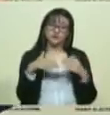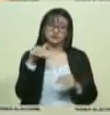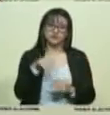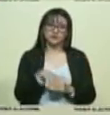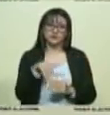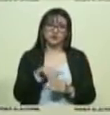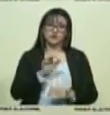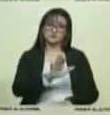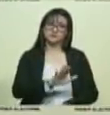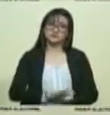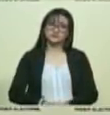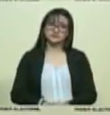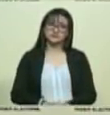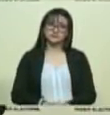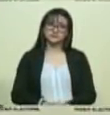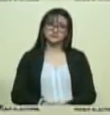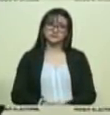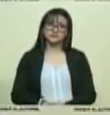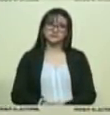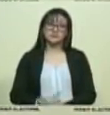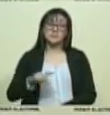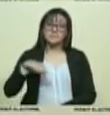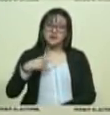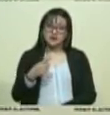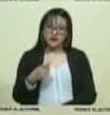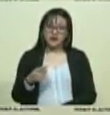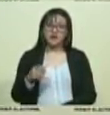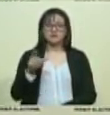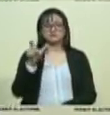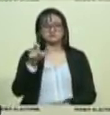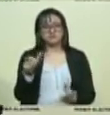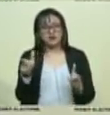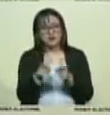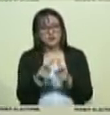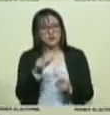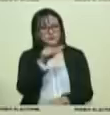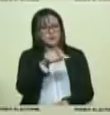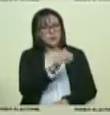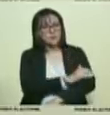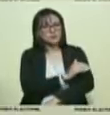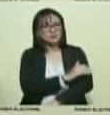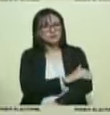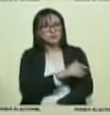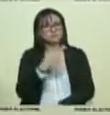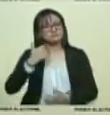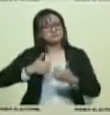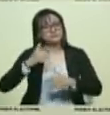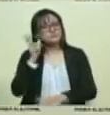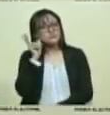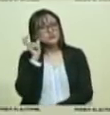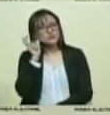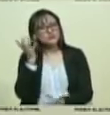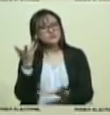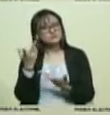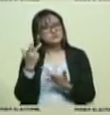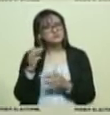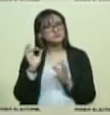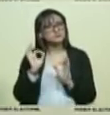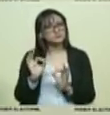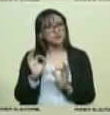electoral. Mañana, insisto, estaremos con el candidato Falcón. Por supuesto, vamos a escuchar si hay algún aspecto